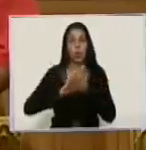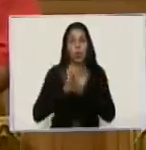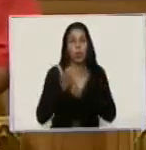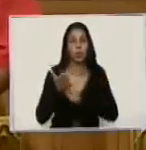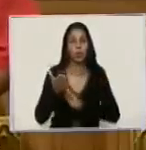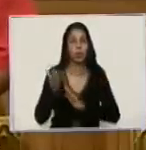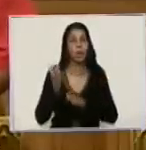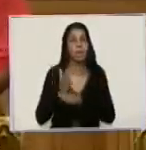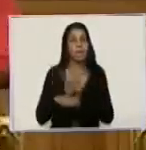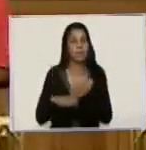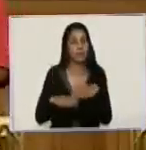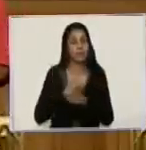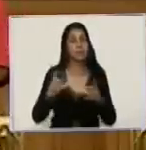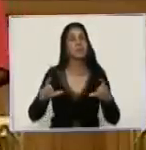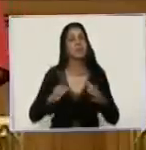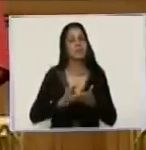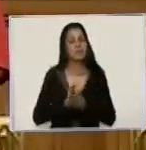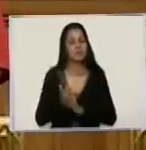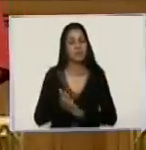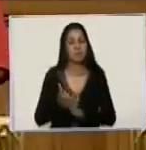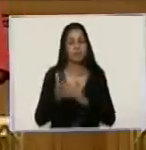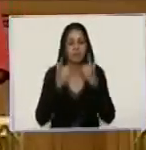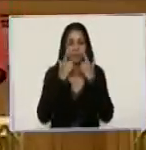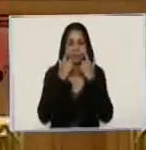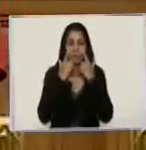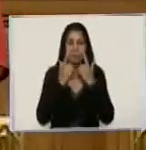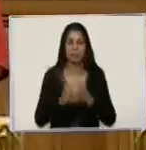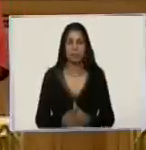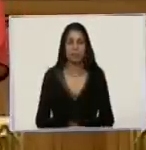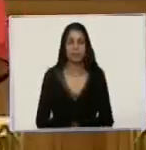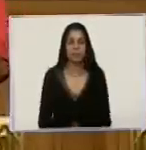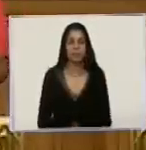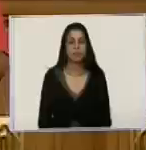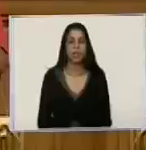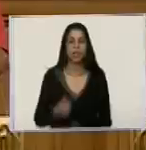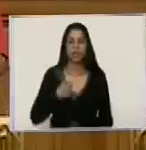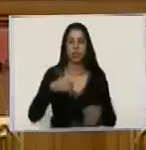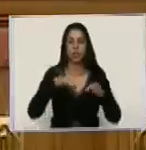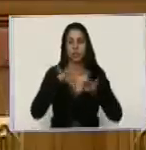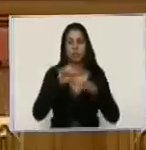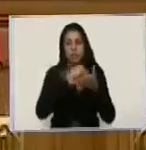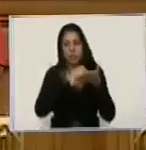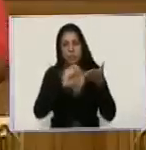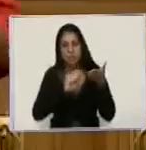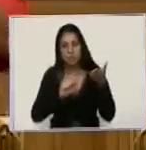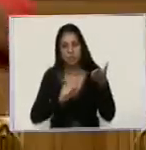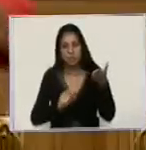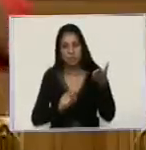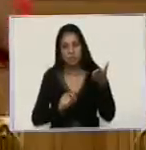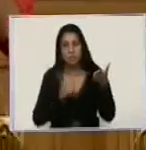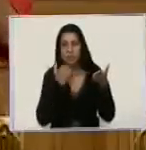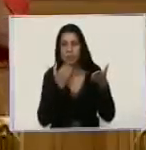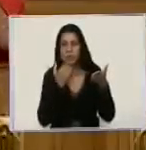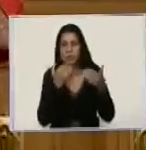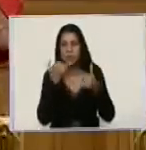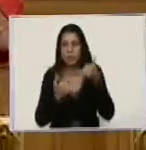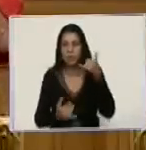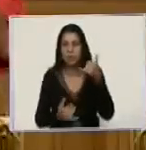petrolero. Entonces, fíjense, aquí hice unos apuntes ya para ir